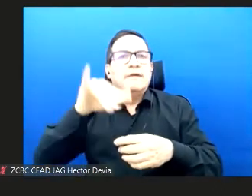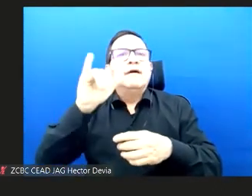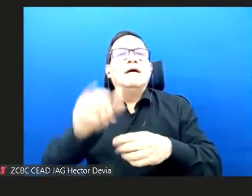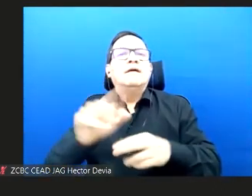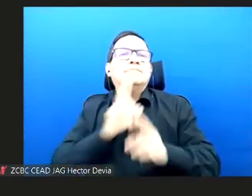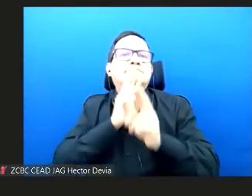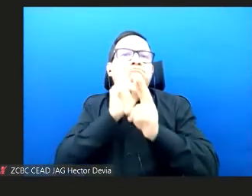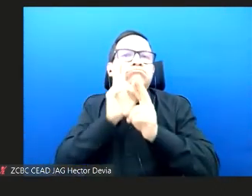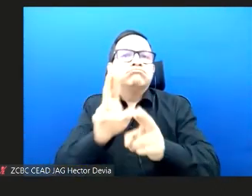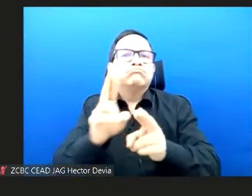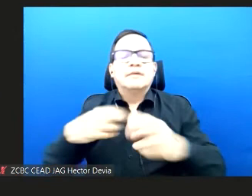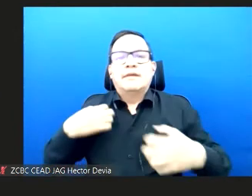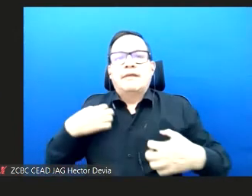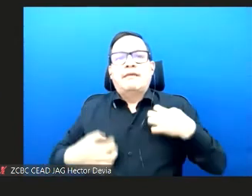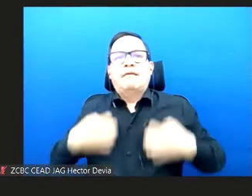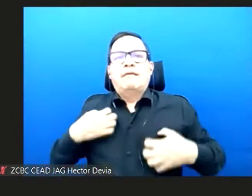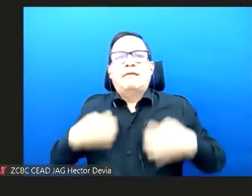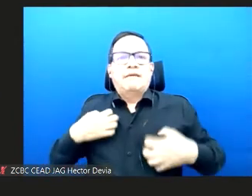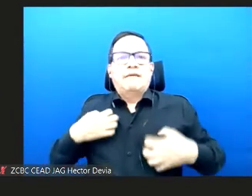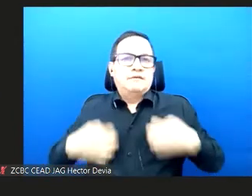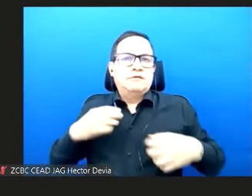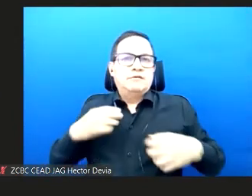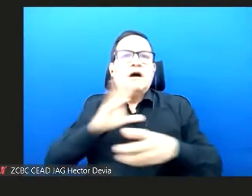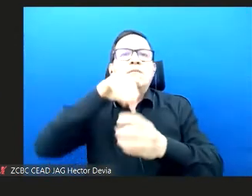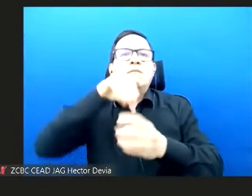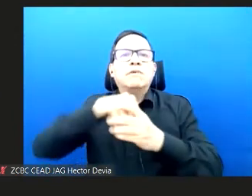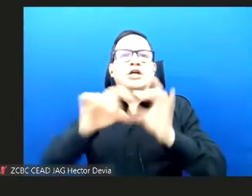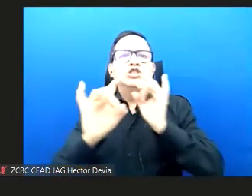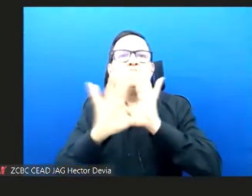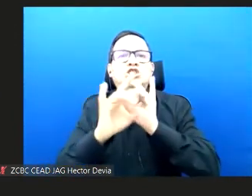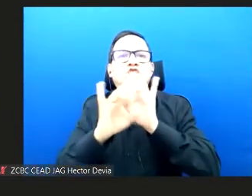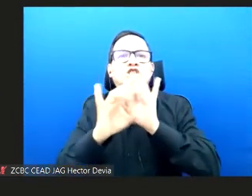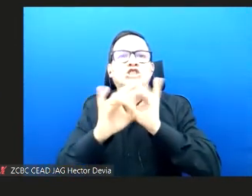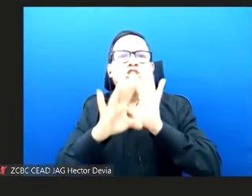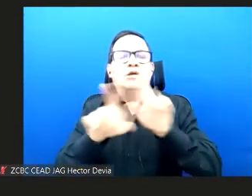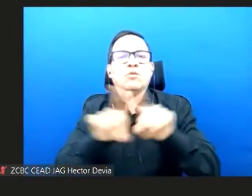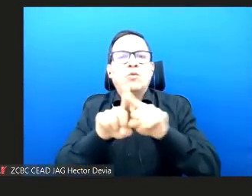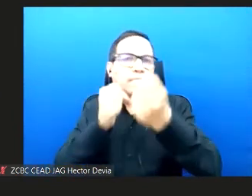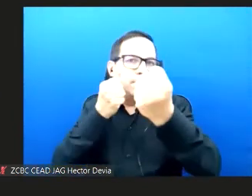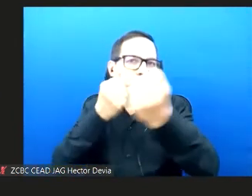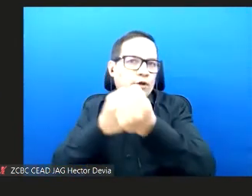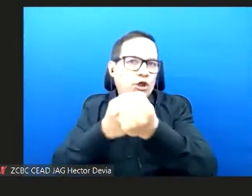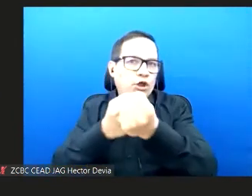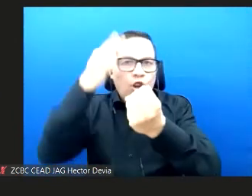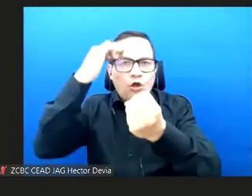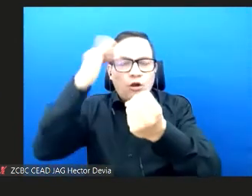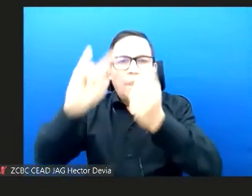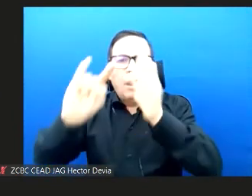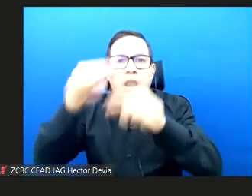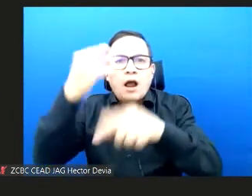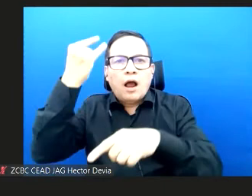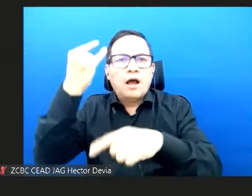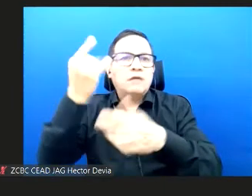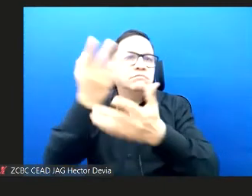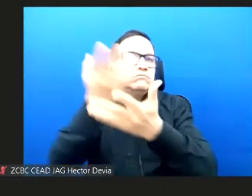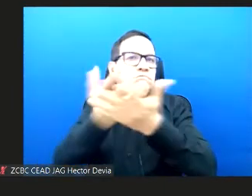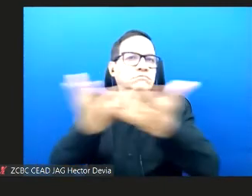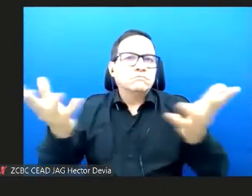respondiendo inquietudes en el chat y haciendo apoyo también logístico en determinado